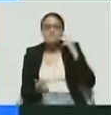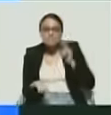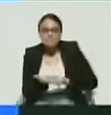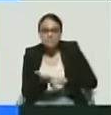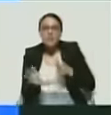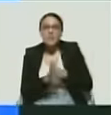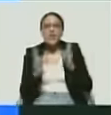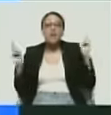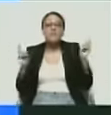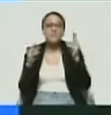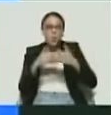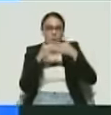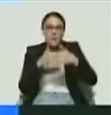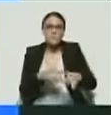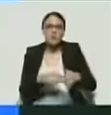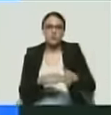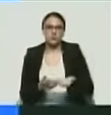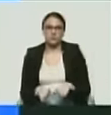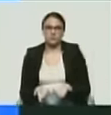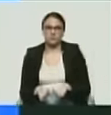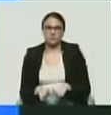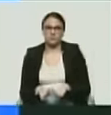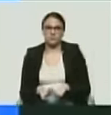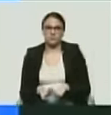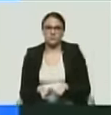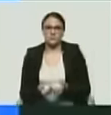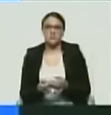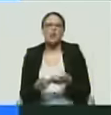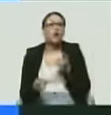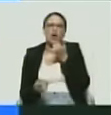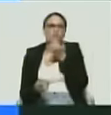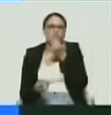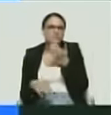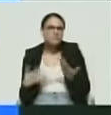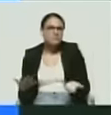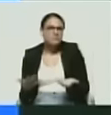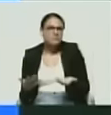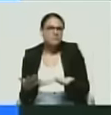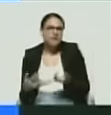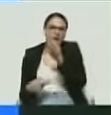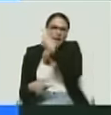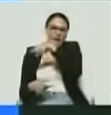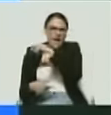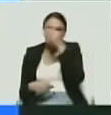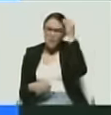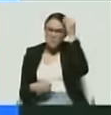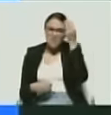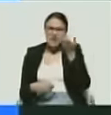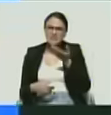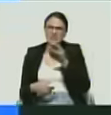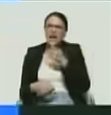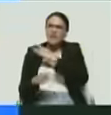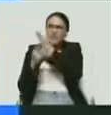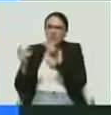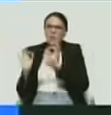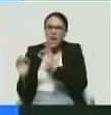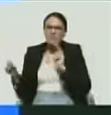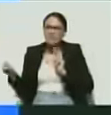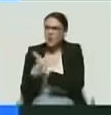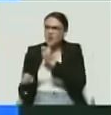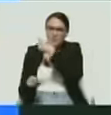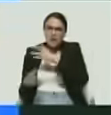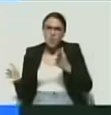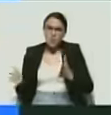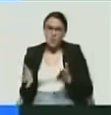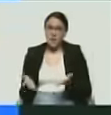victoria de alguno de los patarucos. Como si es que las victorias se tuercen, o